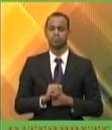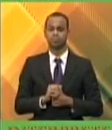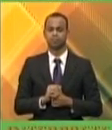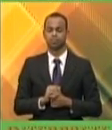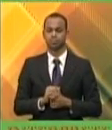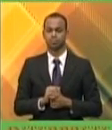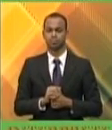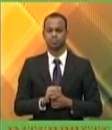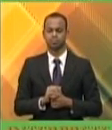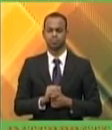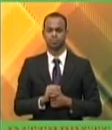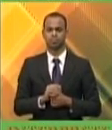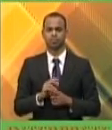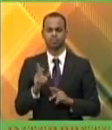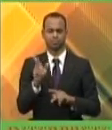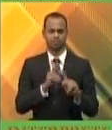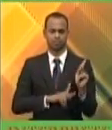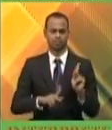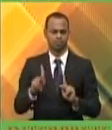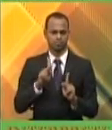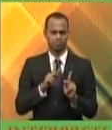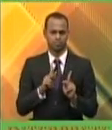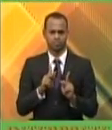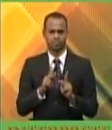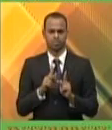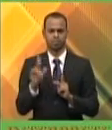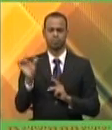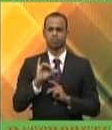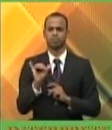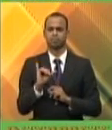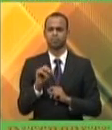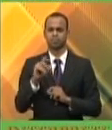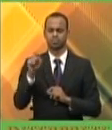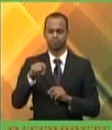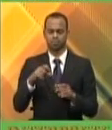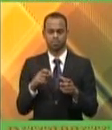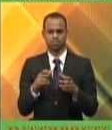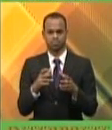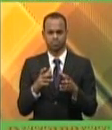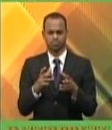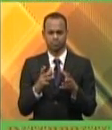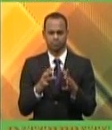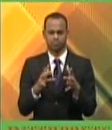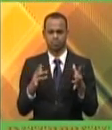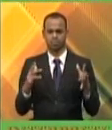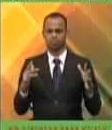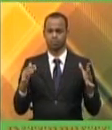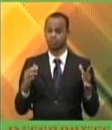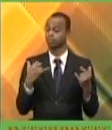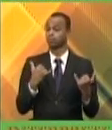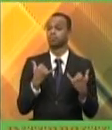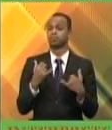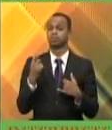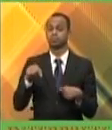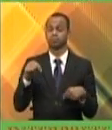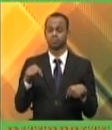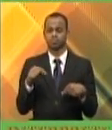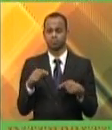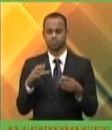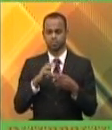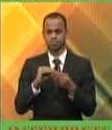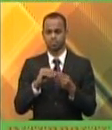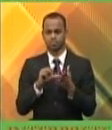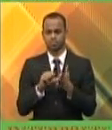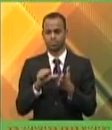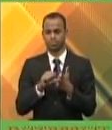pero no es una población estática es una población además que se está moviendo porque en el día de hoy por ejemplo sale en la primera página